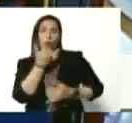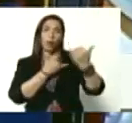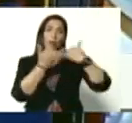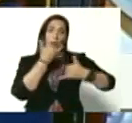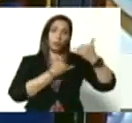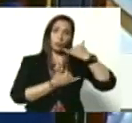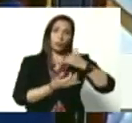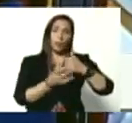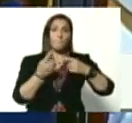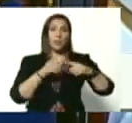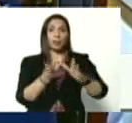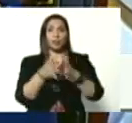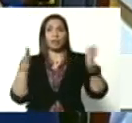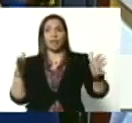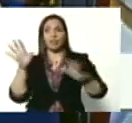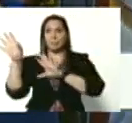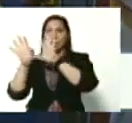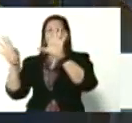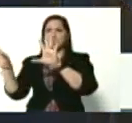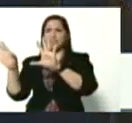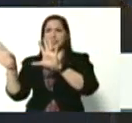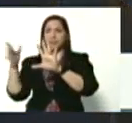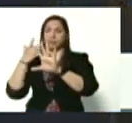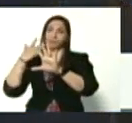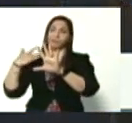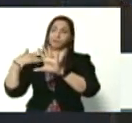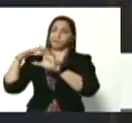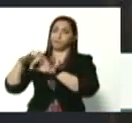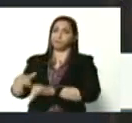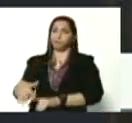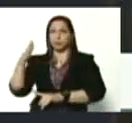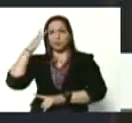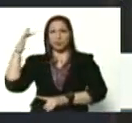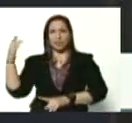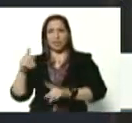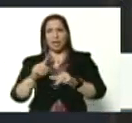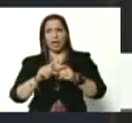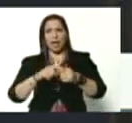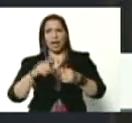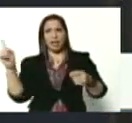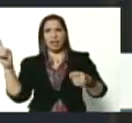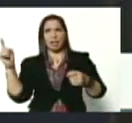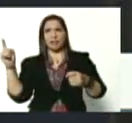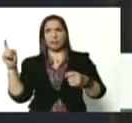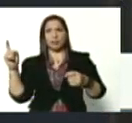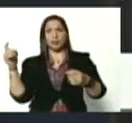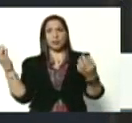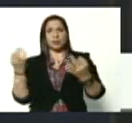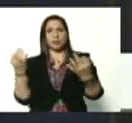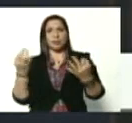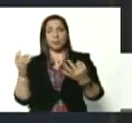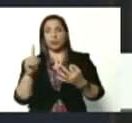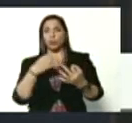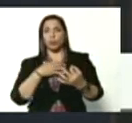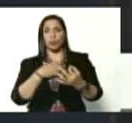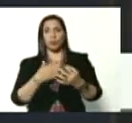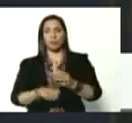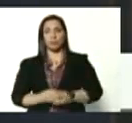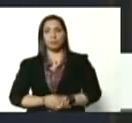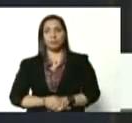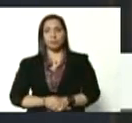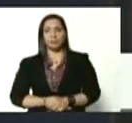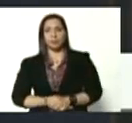pero las grandes potencias occidentales sueñan con aislar los aislarnos para siempre pero no podrán